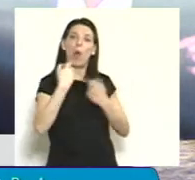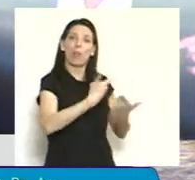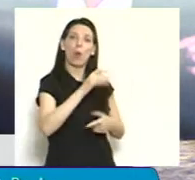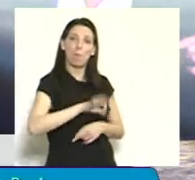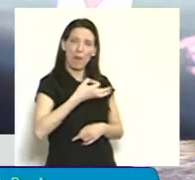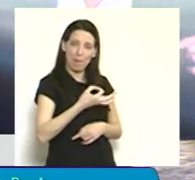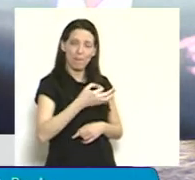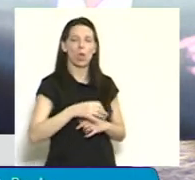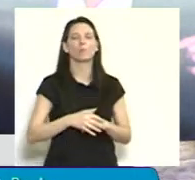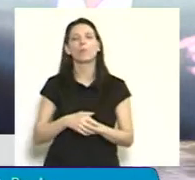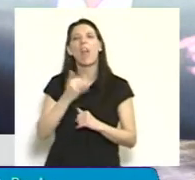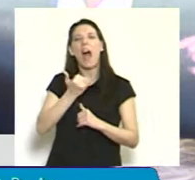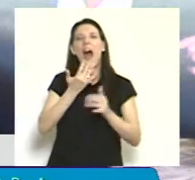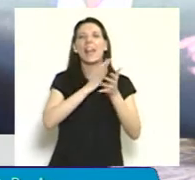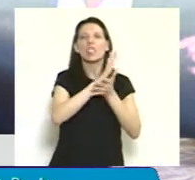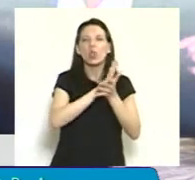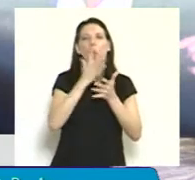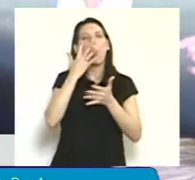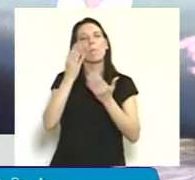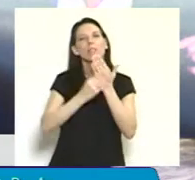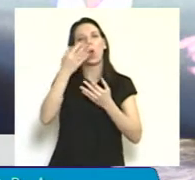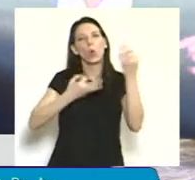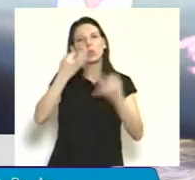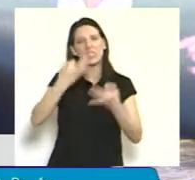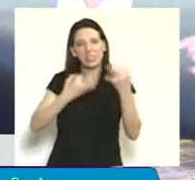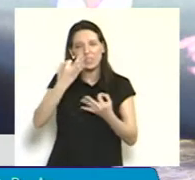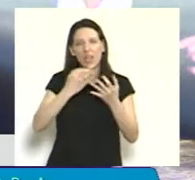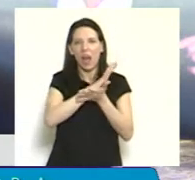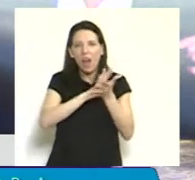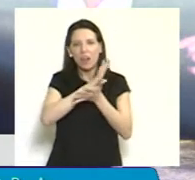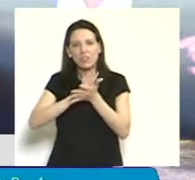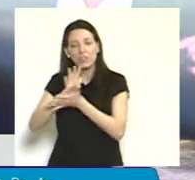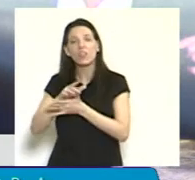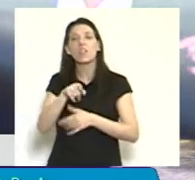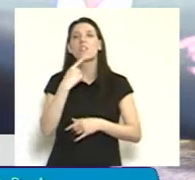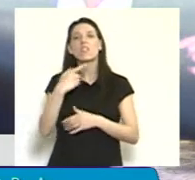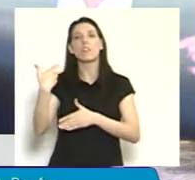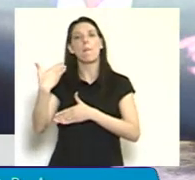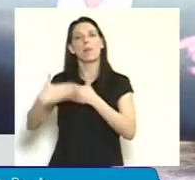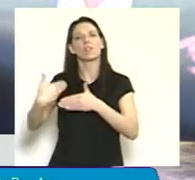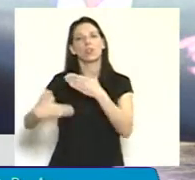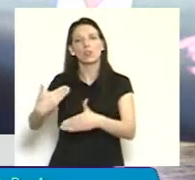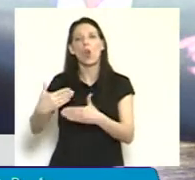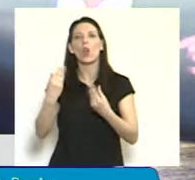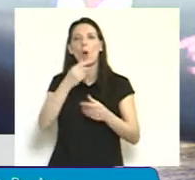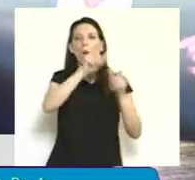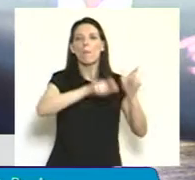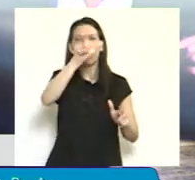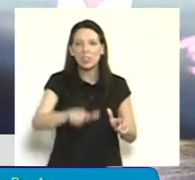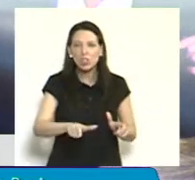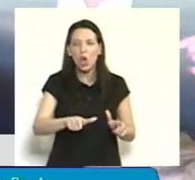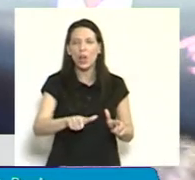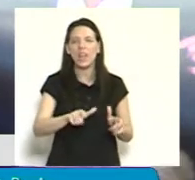Distintas resoluciones del Ministerio de Justicia, entre ellas la que establece el procedimiento de participación ciudadana